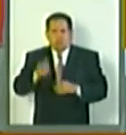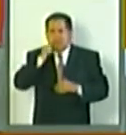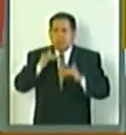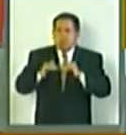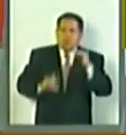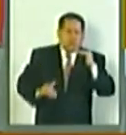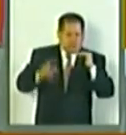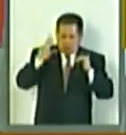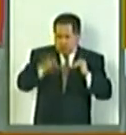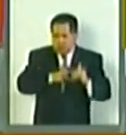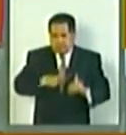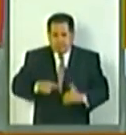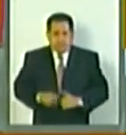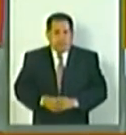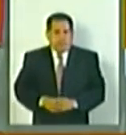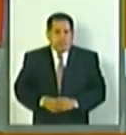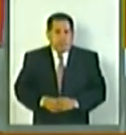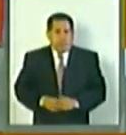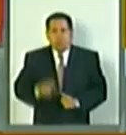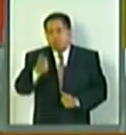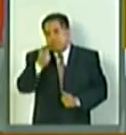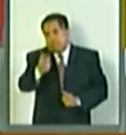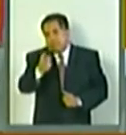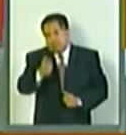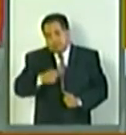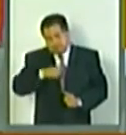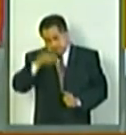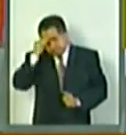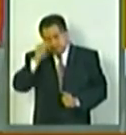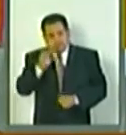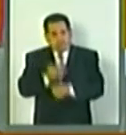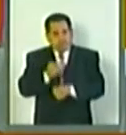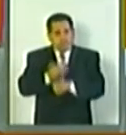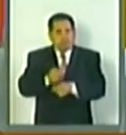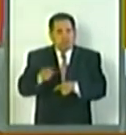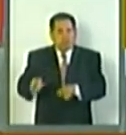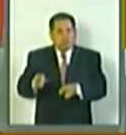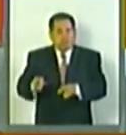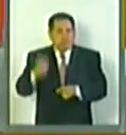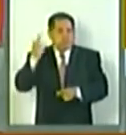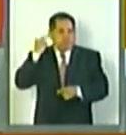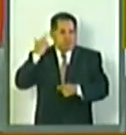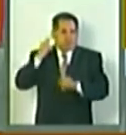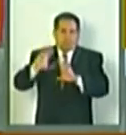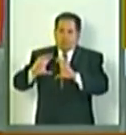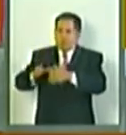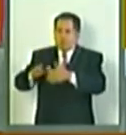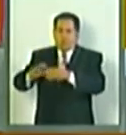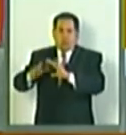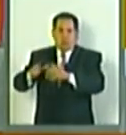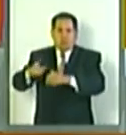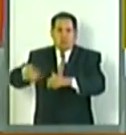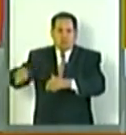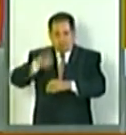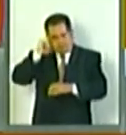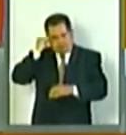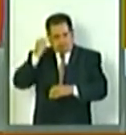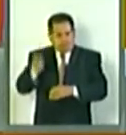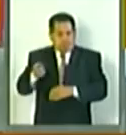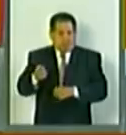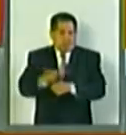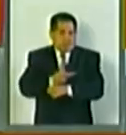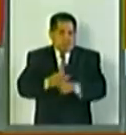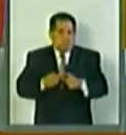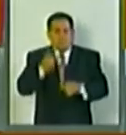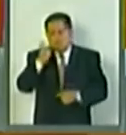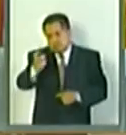desigualdad. Es esta la situación en la que se encuentran las radios comunitarias e indígenas.